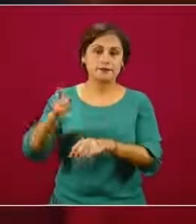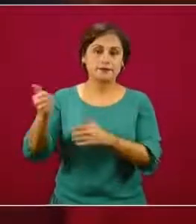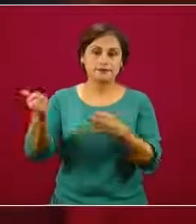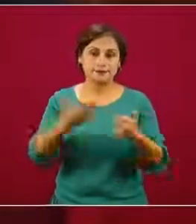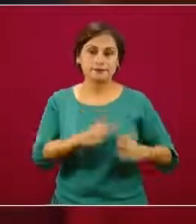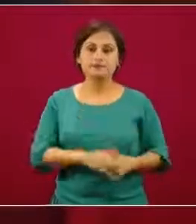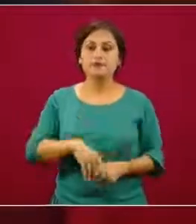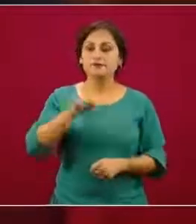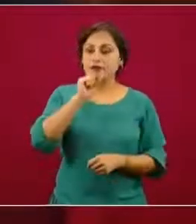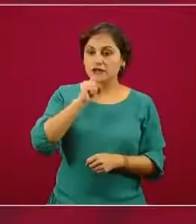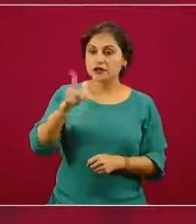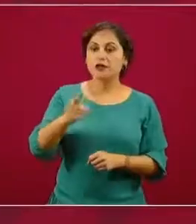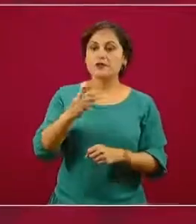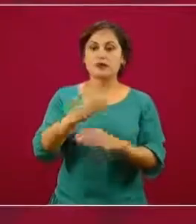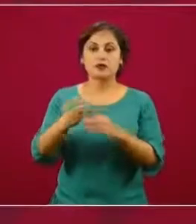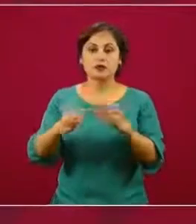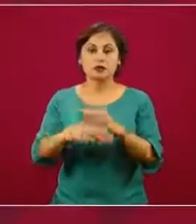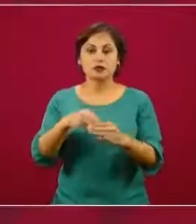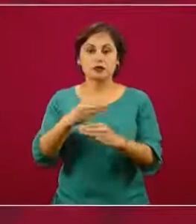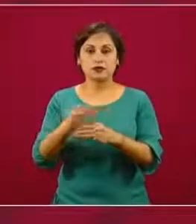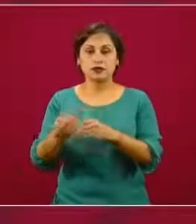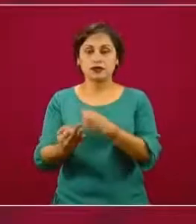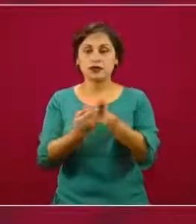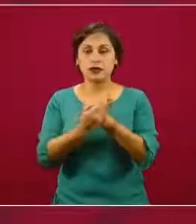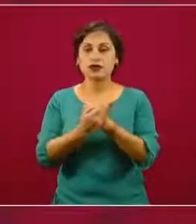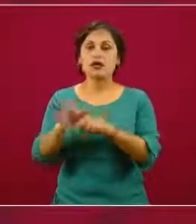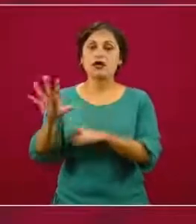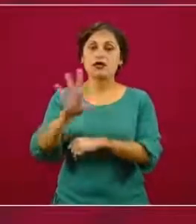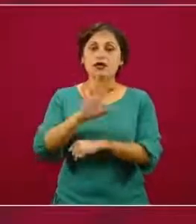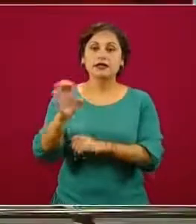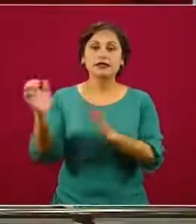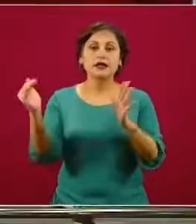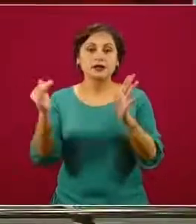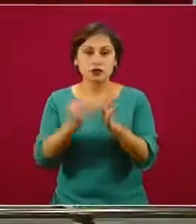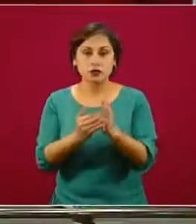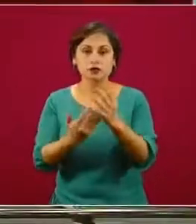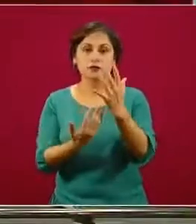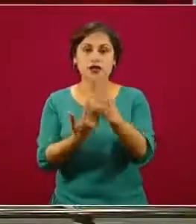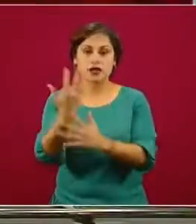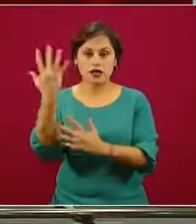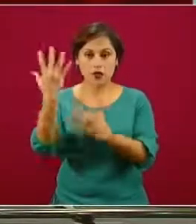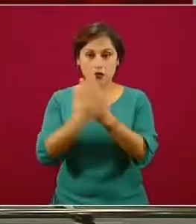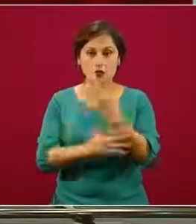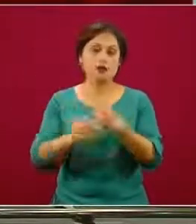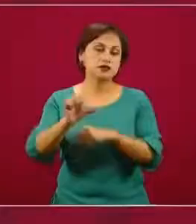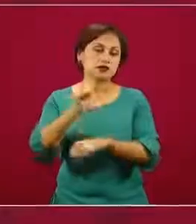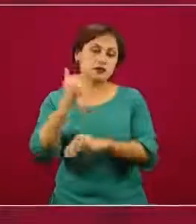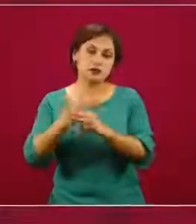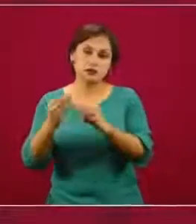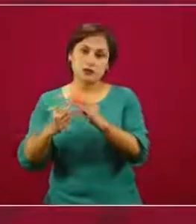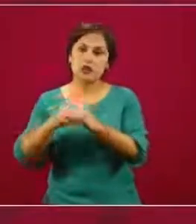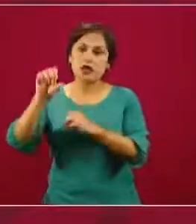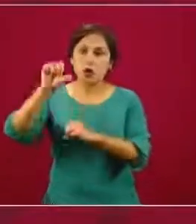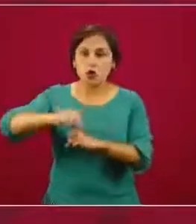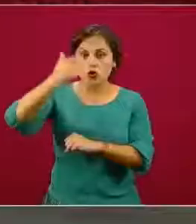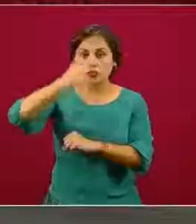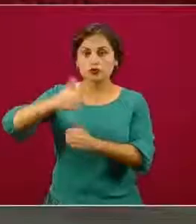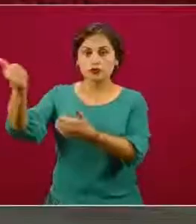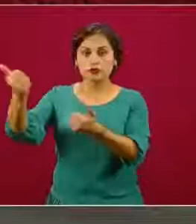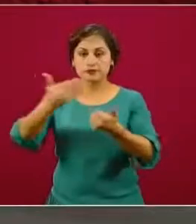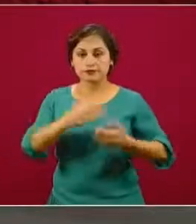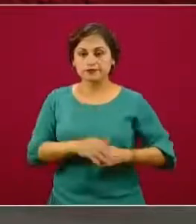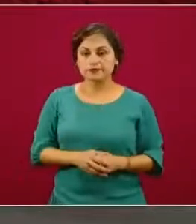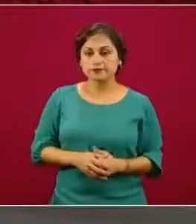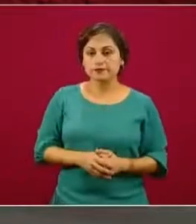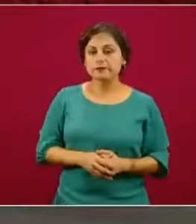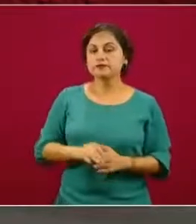protección personal, estarán llegando 500,000 guantes, entre otros materiales que llegan esta misma noche. Y respecto a esto, que se